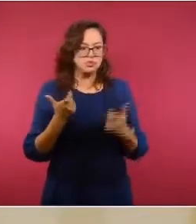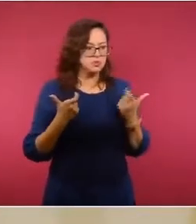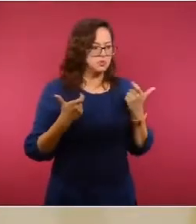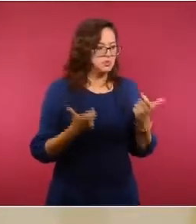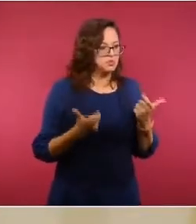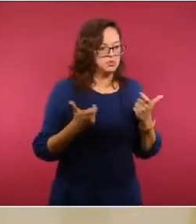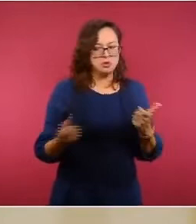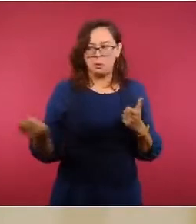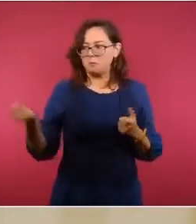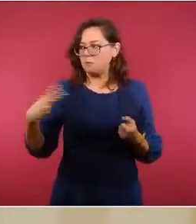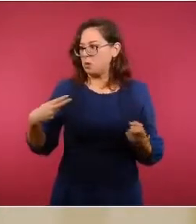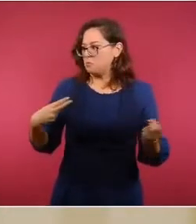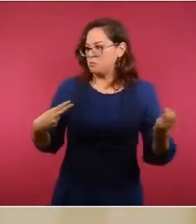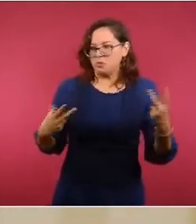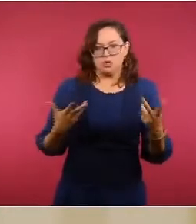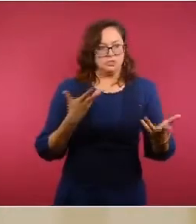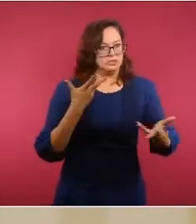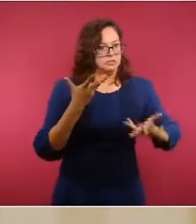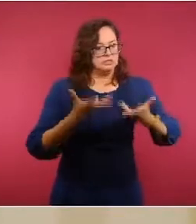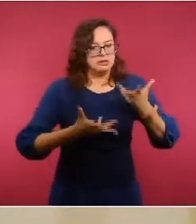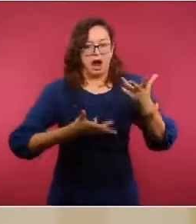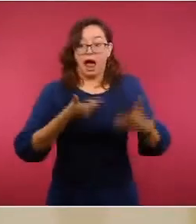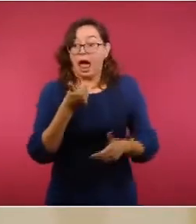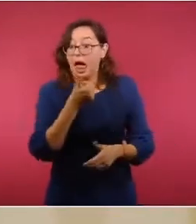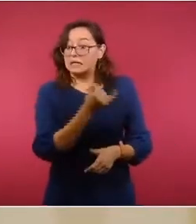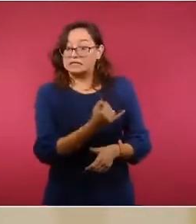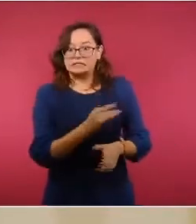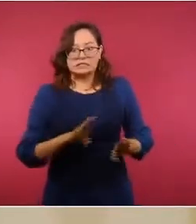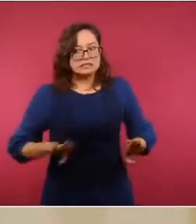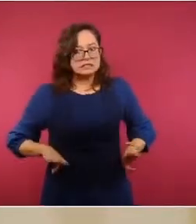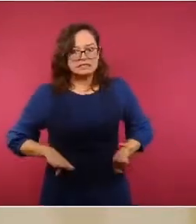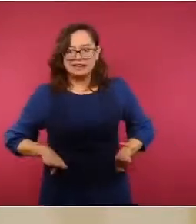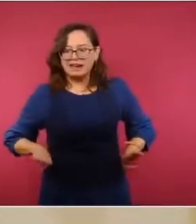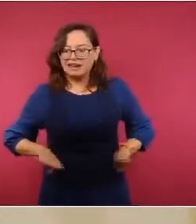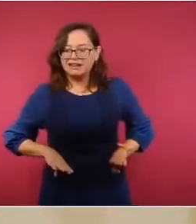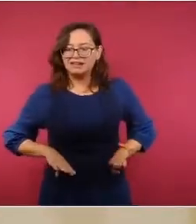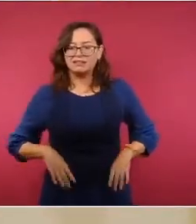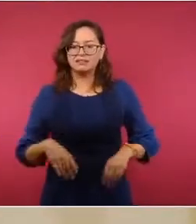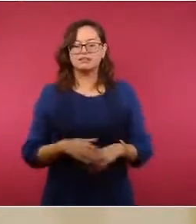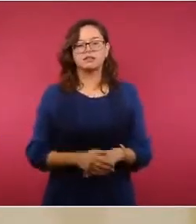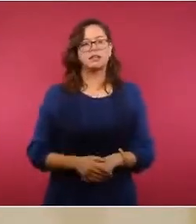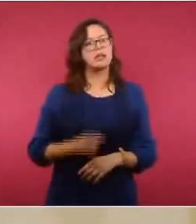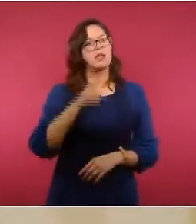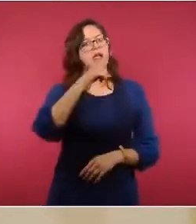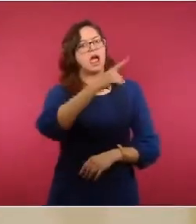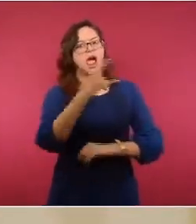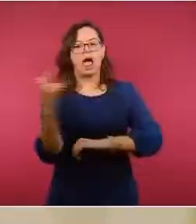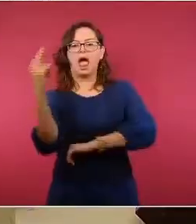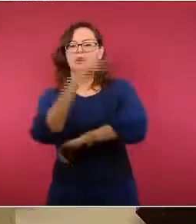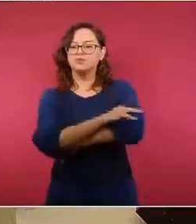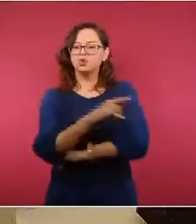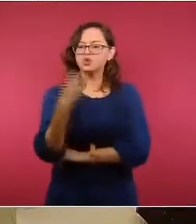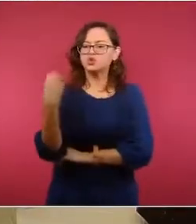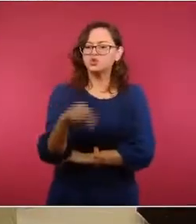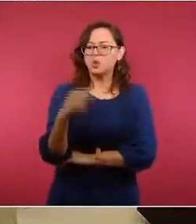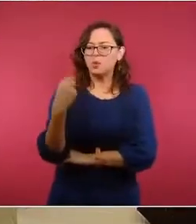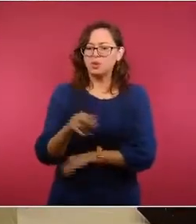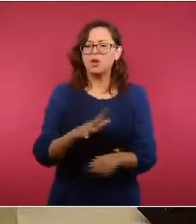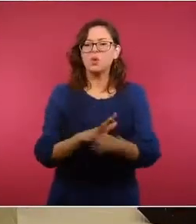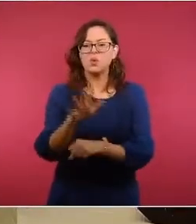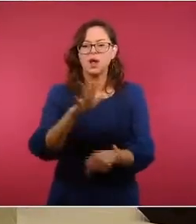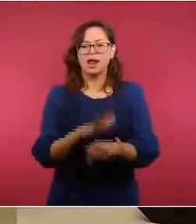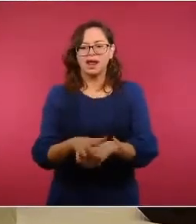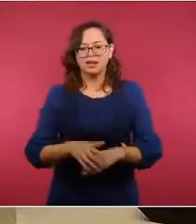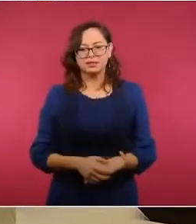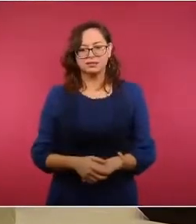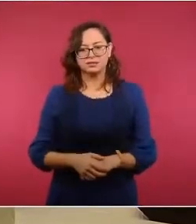con los privilegios, que se atrevieron a ponerle a este avión José María Morelos